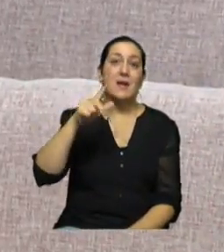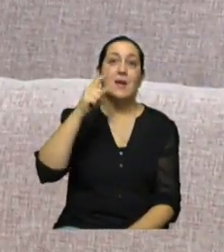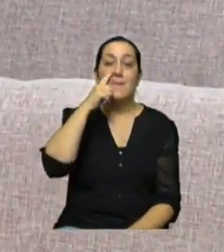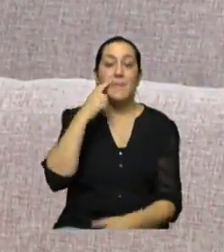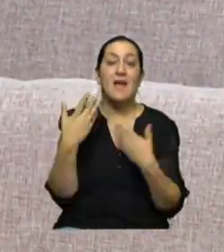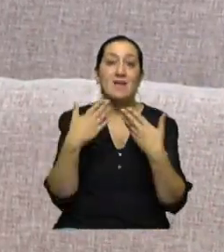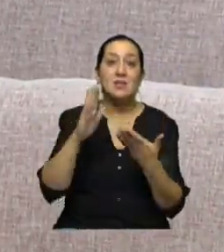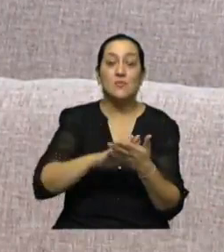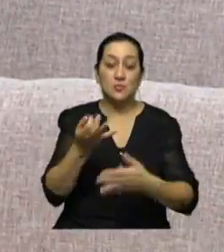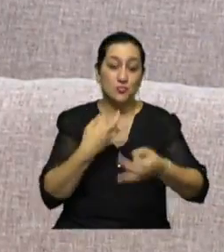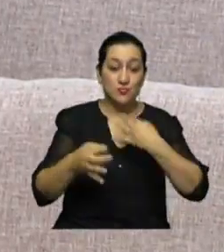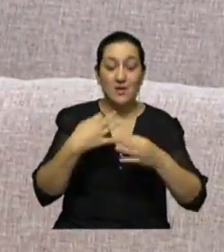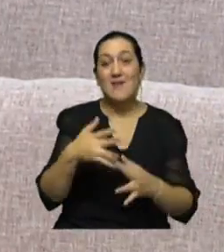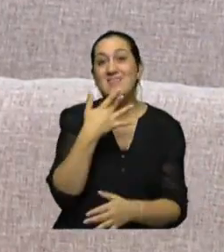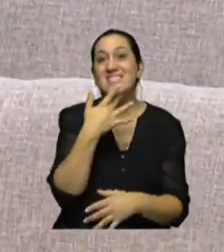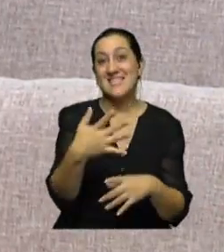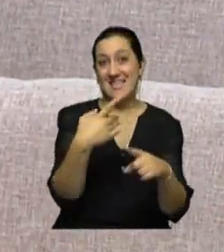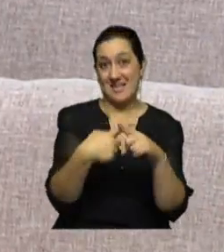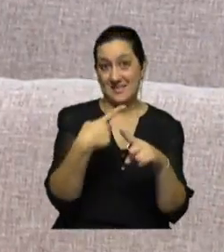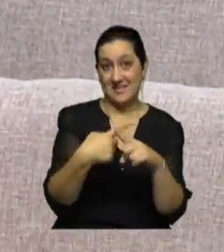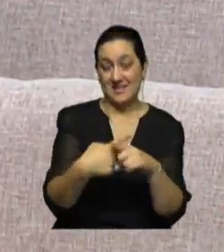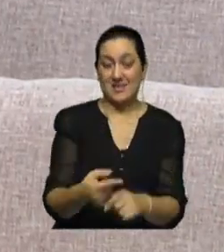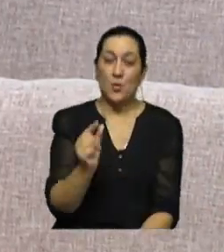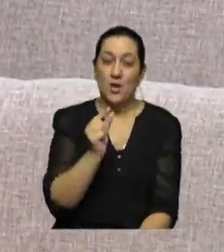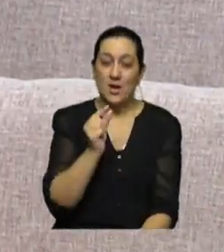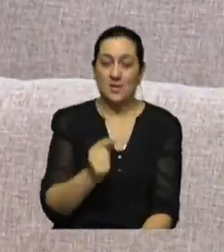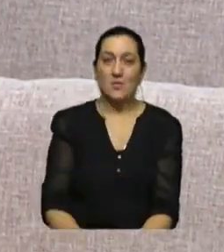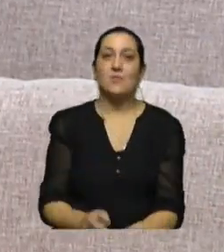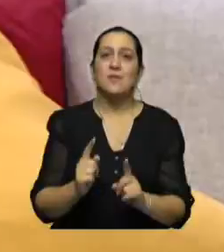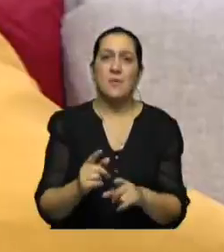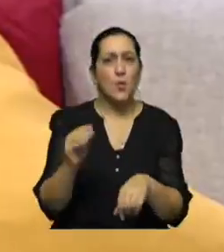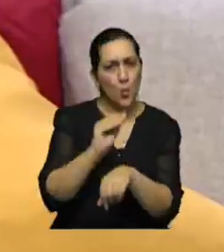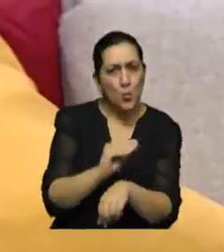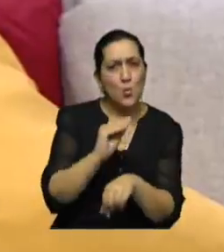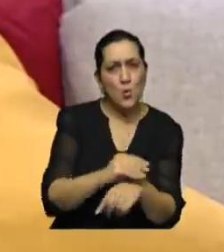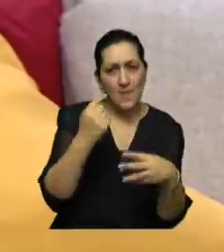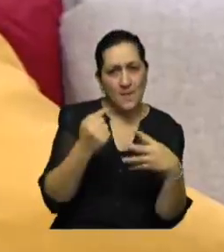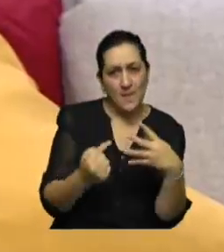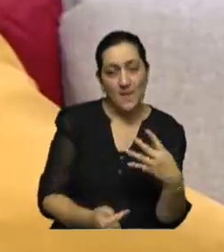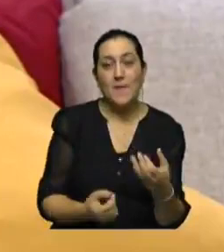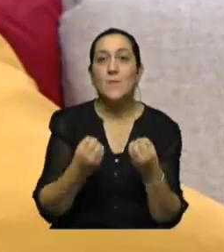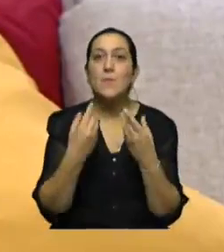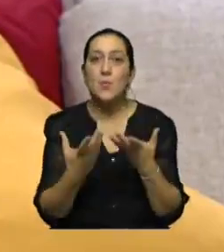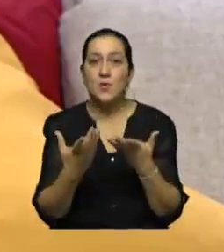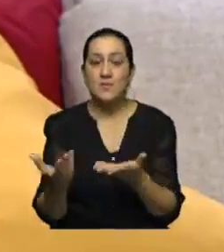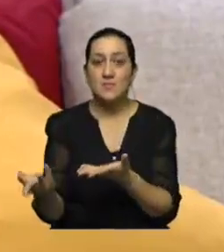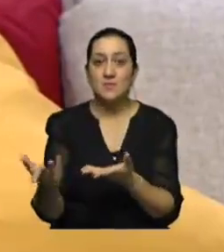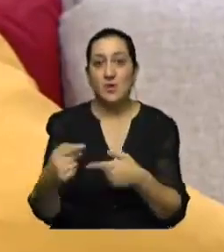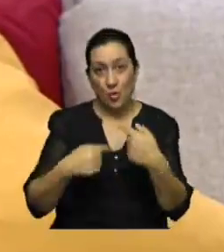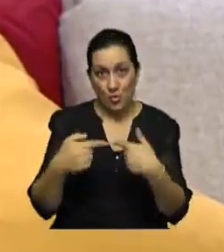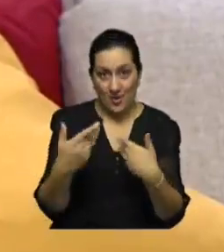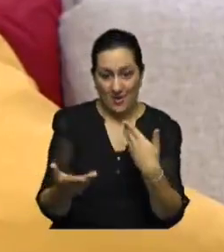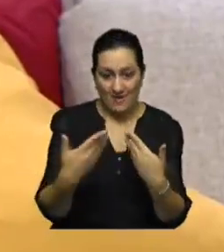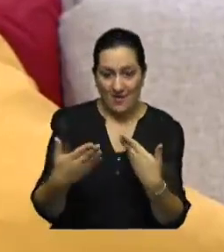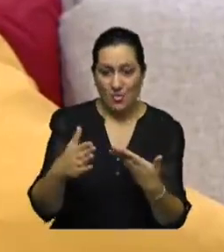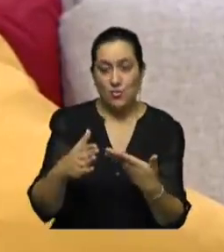belleza de la existencia, así que en un ratito nada más. Dana Lieberman por acá. Va a haber mucha cultura en este programa de Ciudad Viva, porque vamos a tener, vamos a seguir hablando de